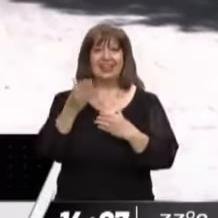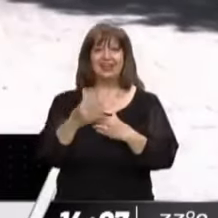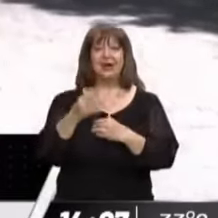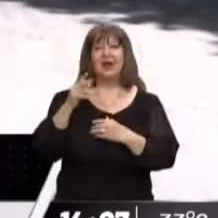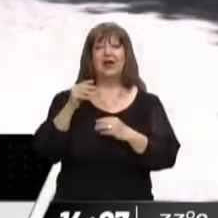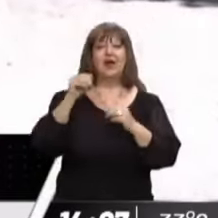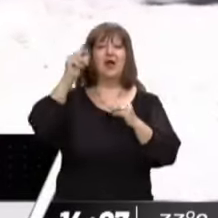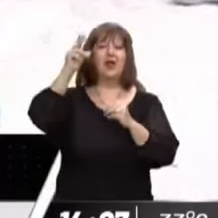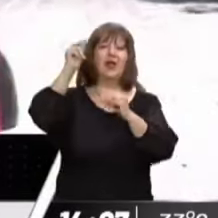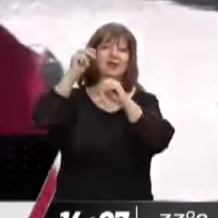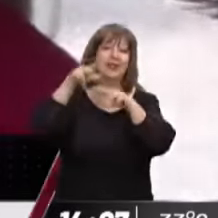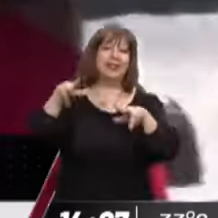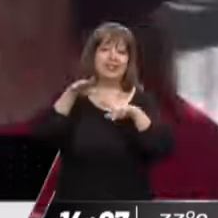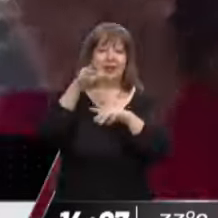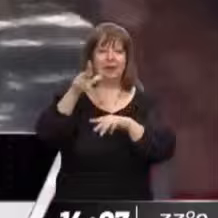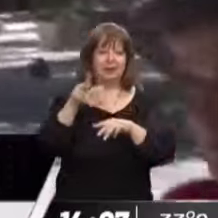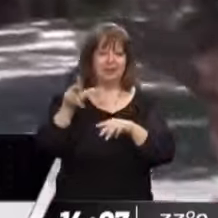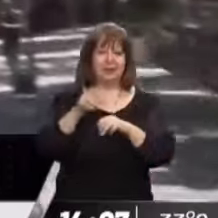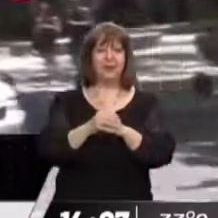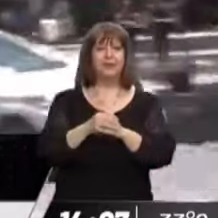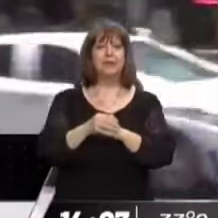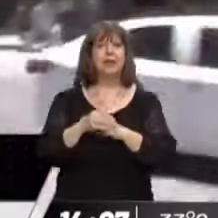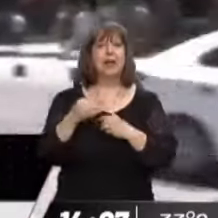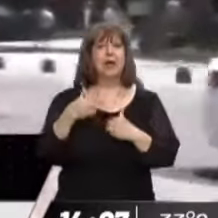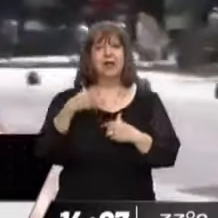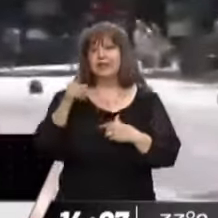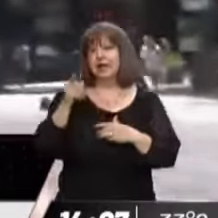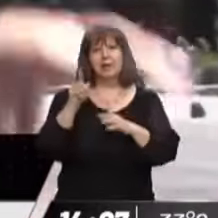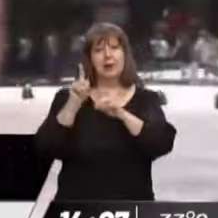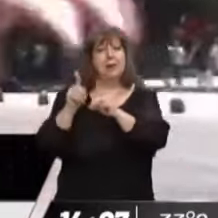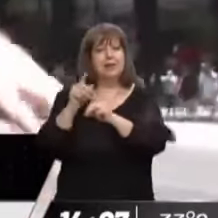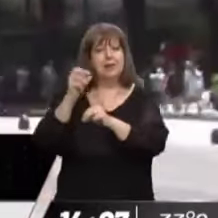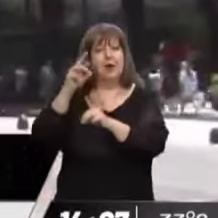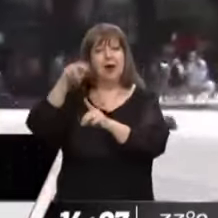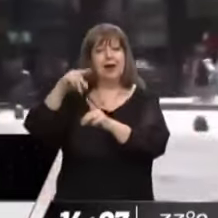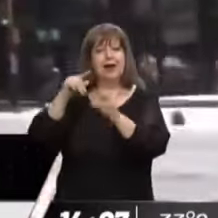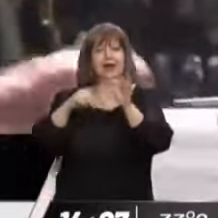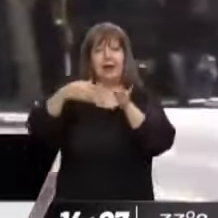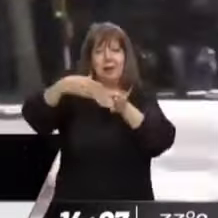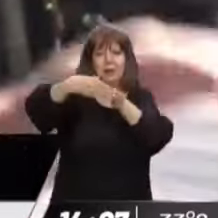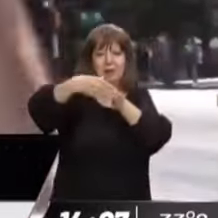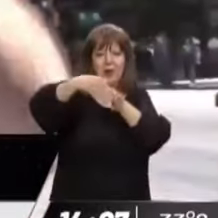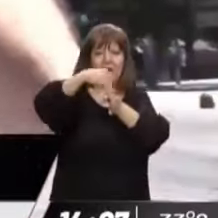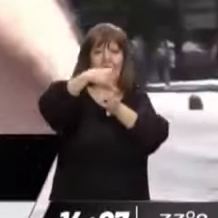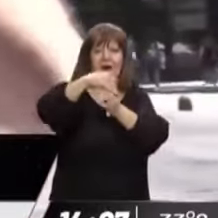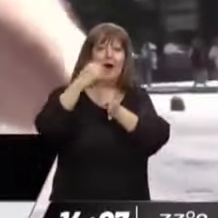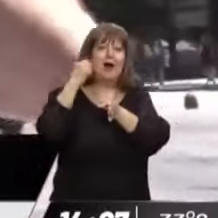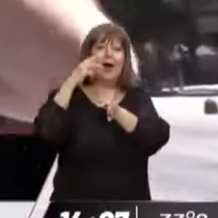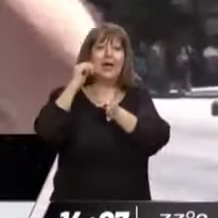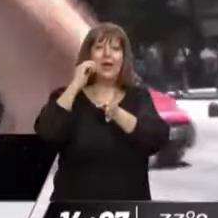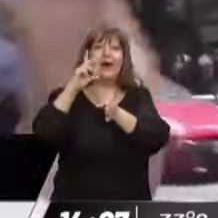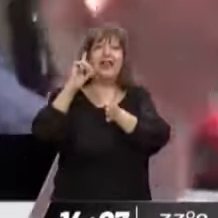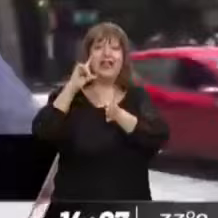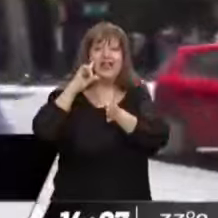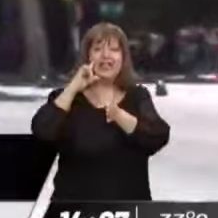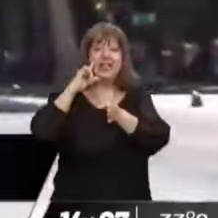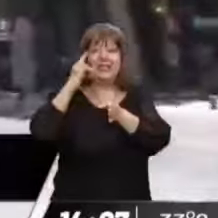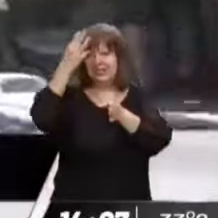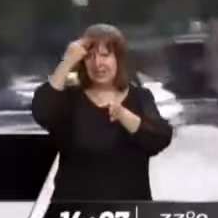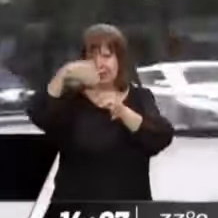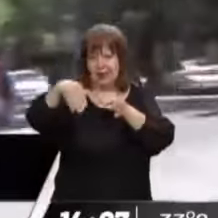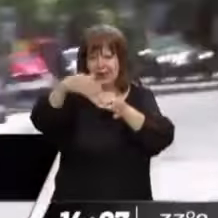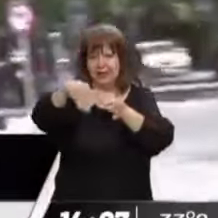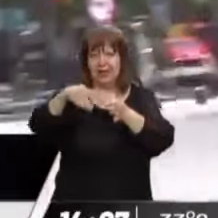bendiga. Igualmente. Éxito. Siempre Enrique está acá. Garibaldi y San Martín lo van a ver Claro. sentadito. Él vende pañuelos, así que los que